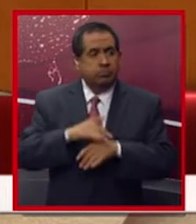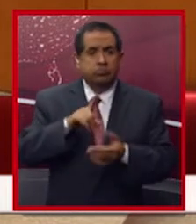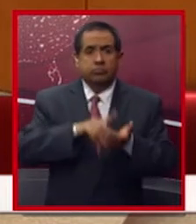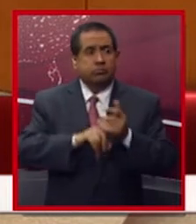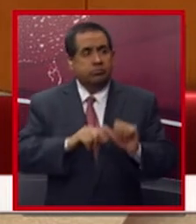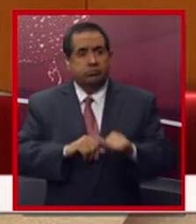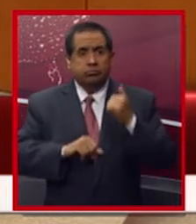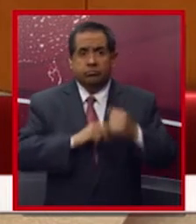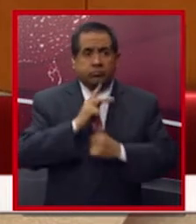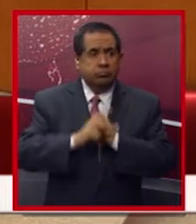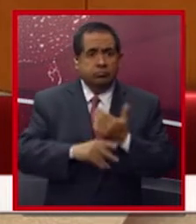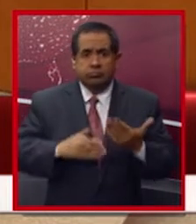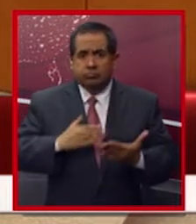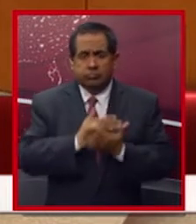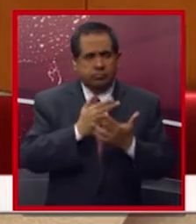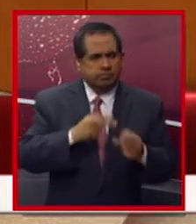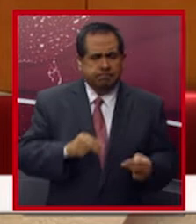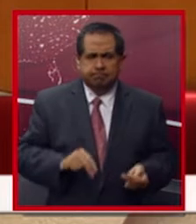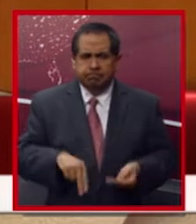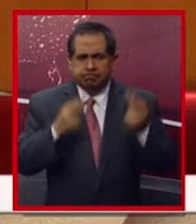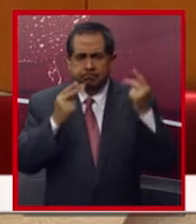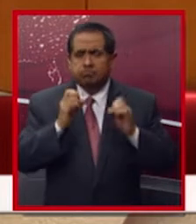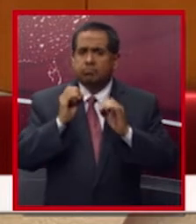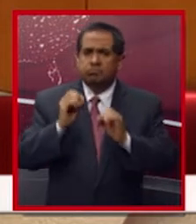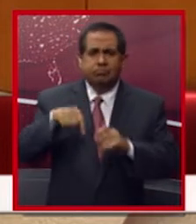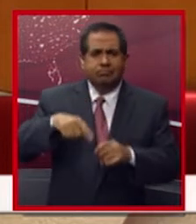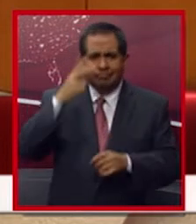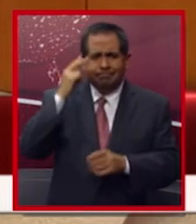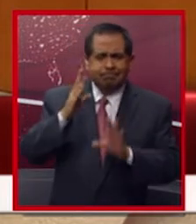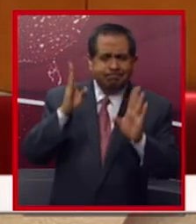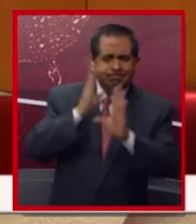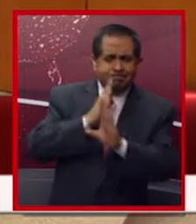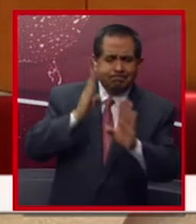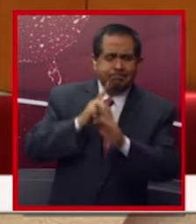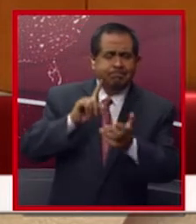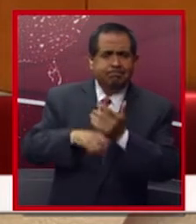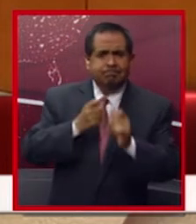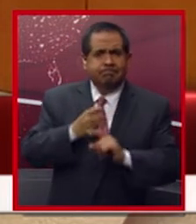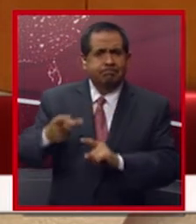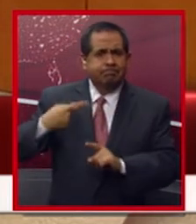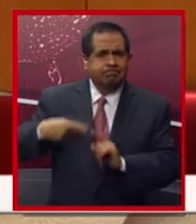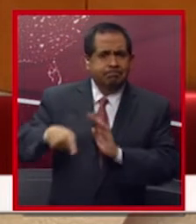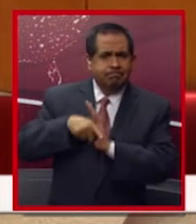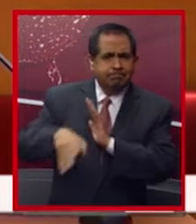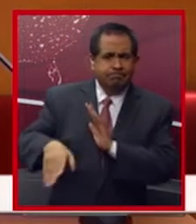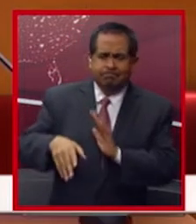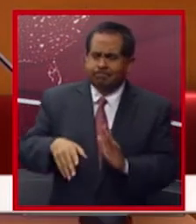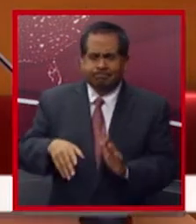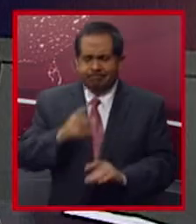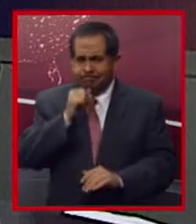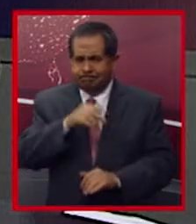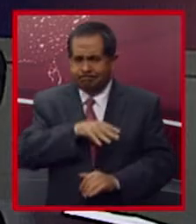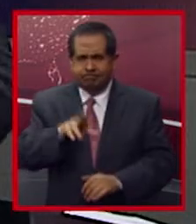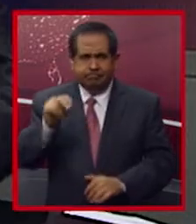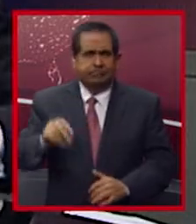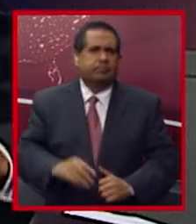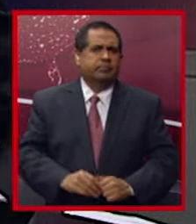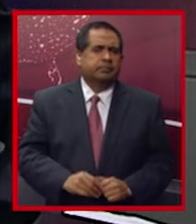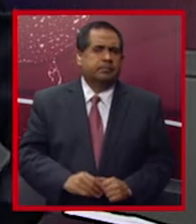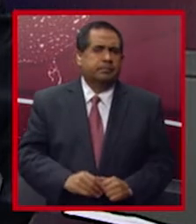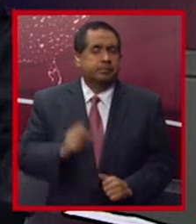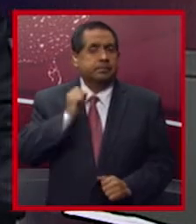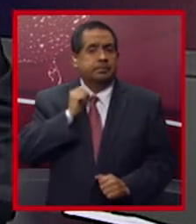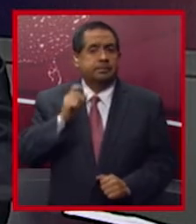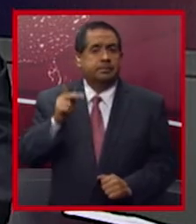procesos electorales o el espionaje ilegal en contra de periodistas y activistas. Mariana Gómez del Campo